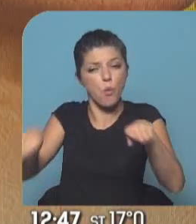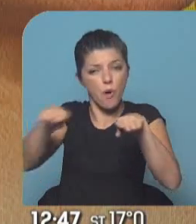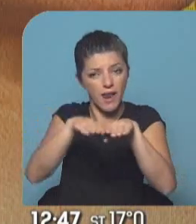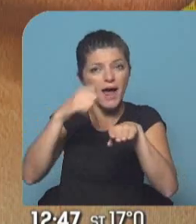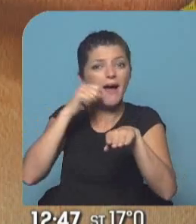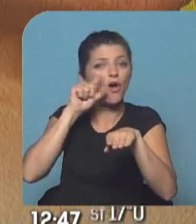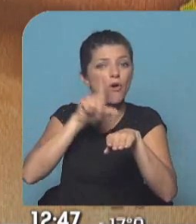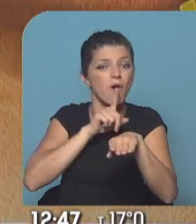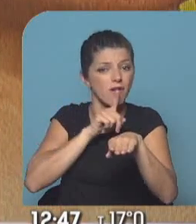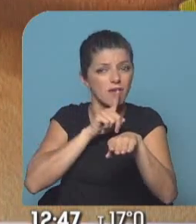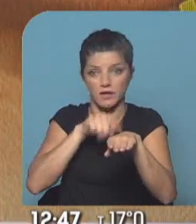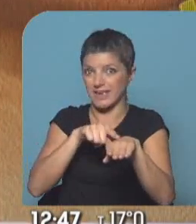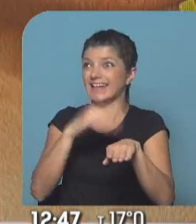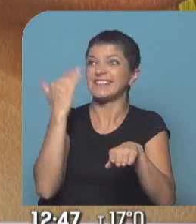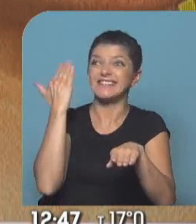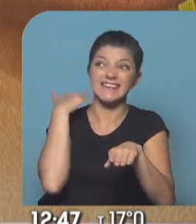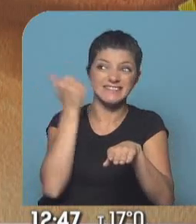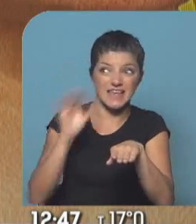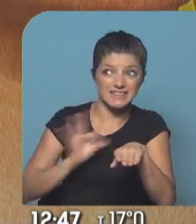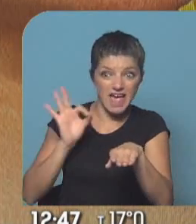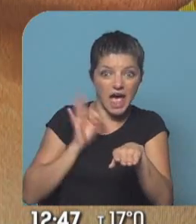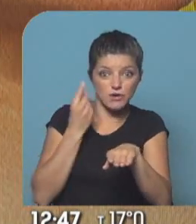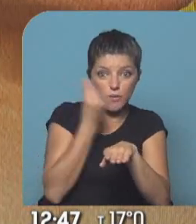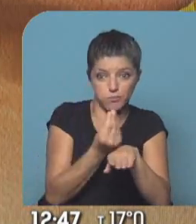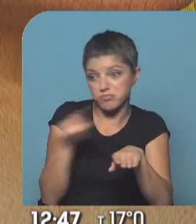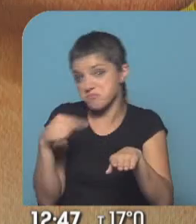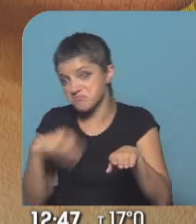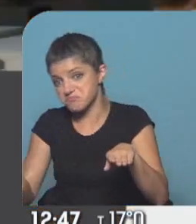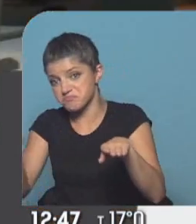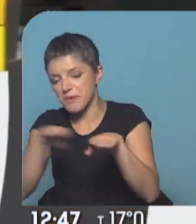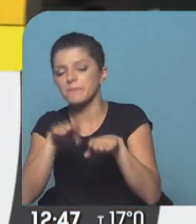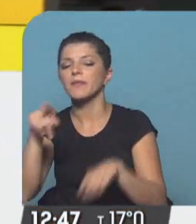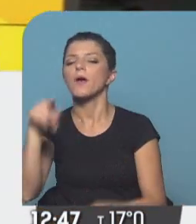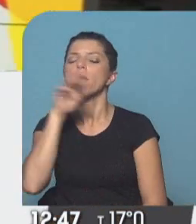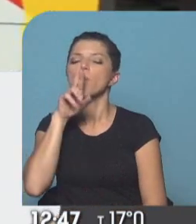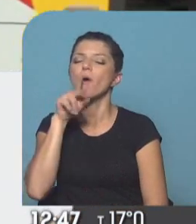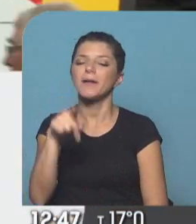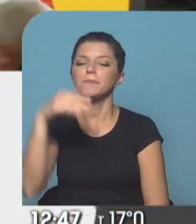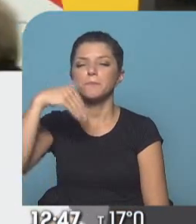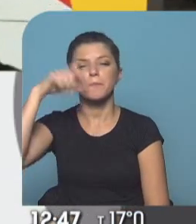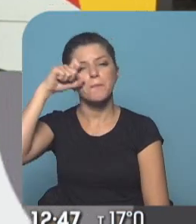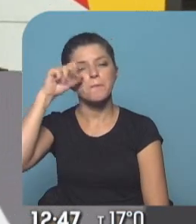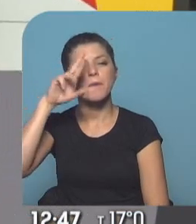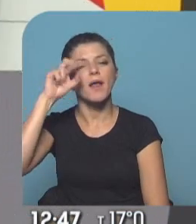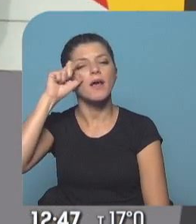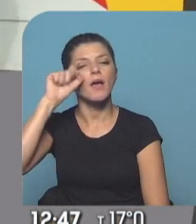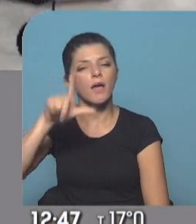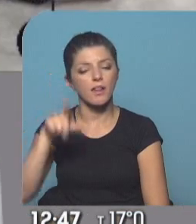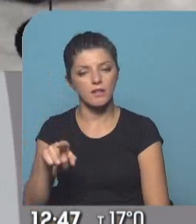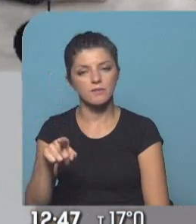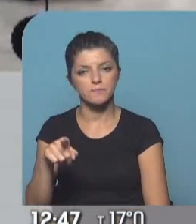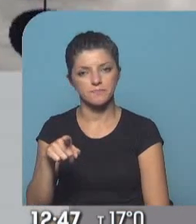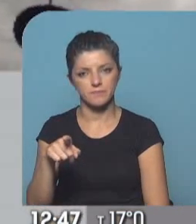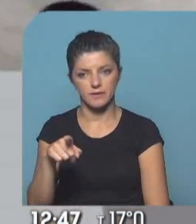16 años fueron los de Kohl. Y en el caso de Merkel hay una particularidad. Y la particularidad es que, como se ha descrito aquí, la sociedad alemana